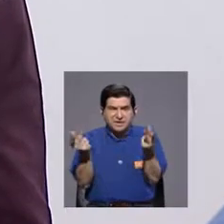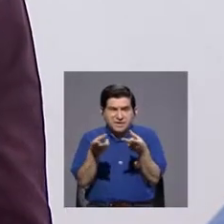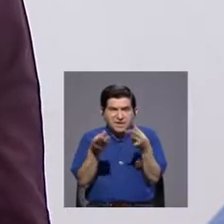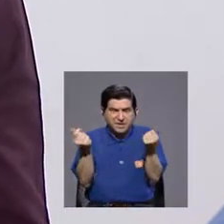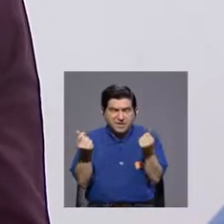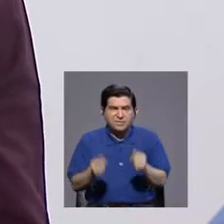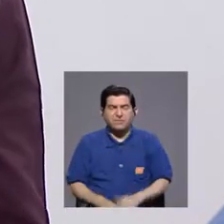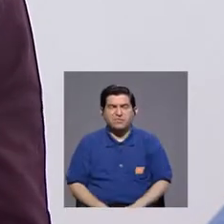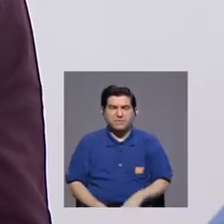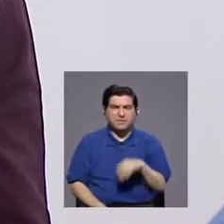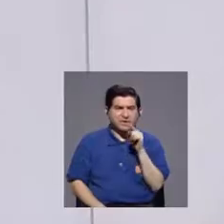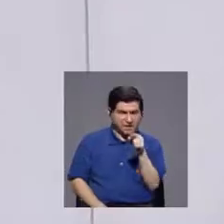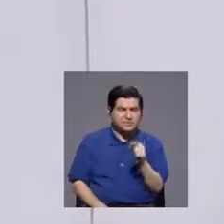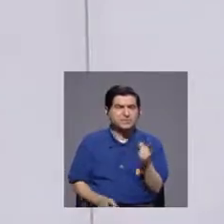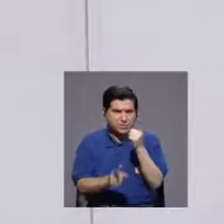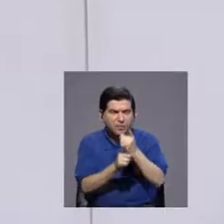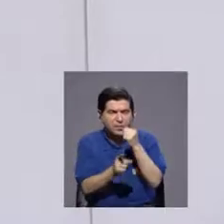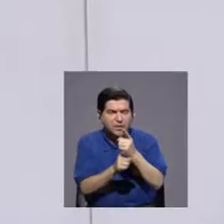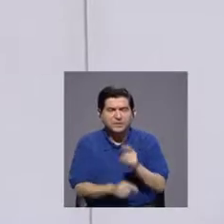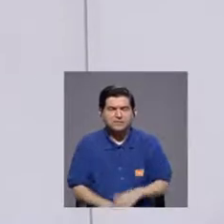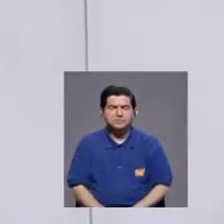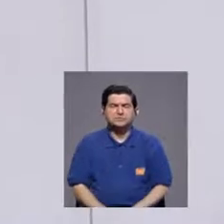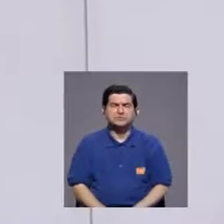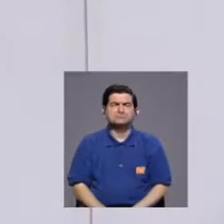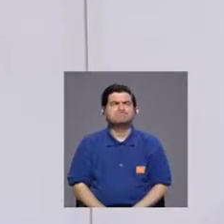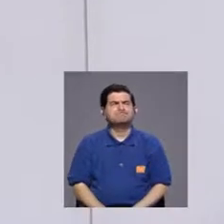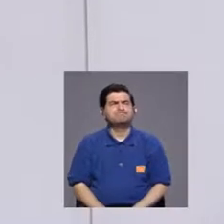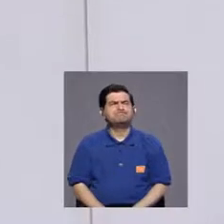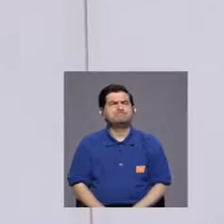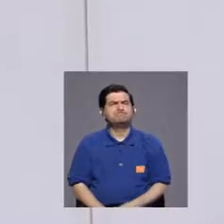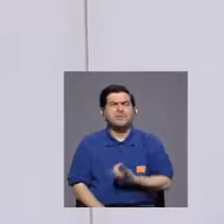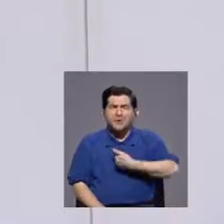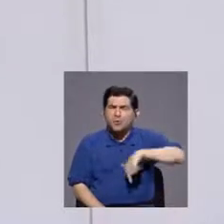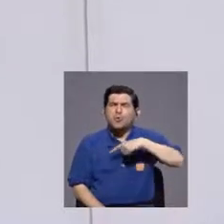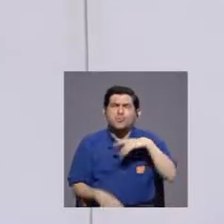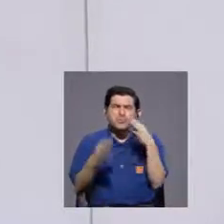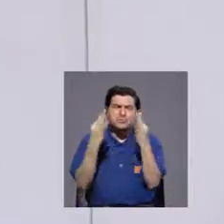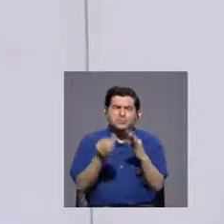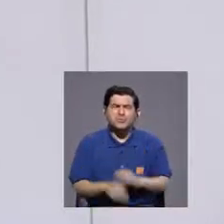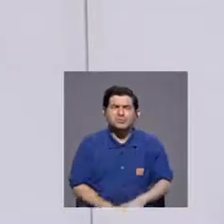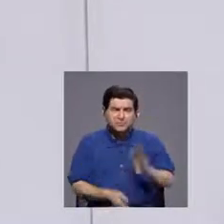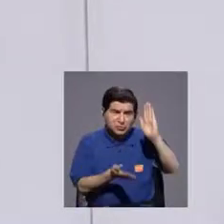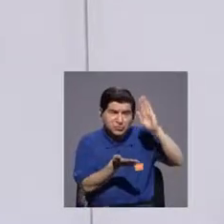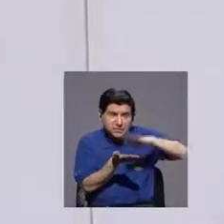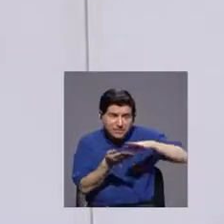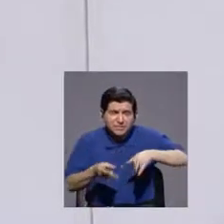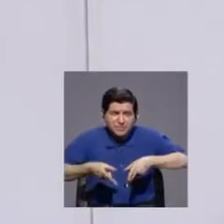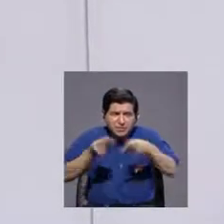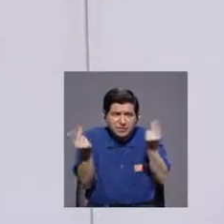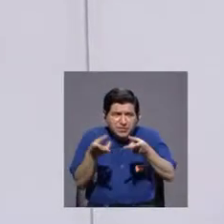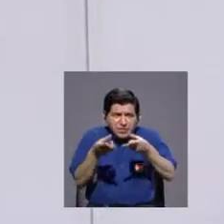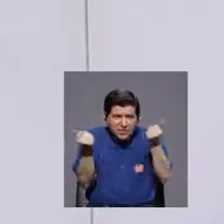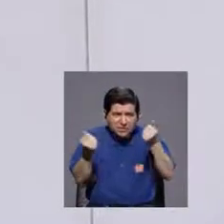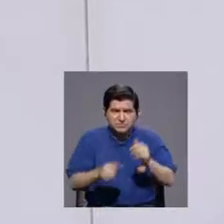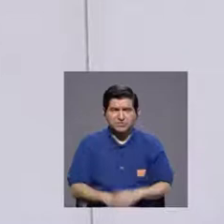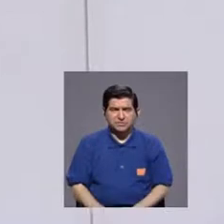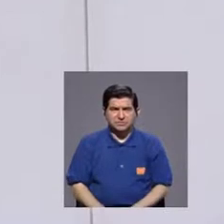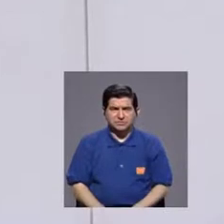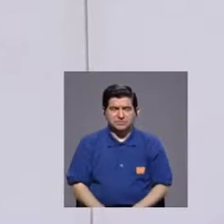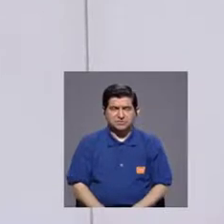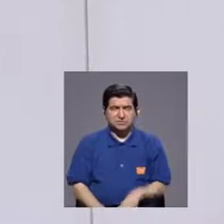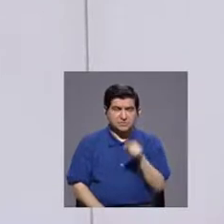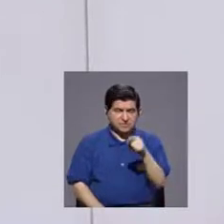es decir rafa sí y mira qué bueno en nosotros tratamos de bajar los costos al máximo por ejemplo irradiar